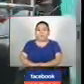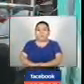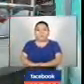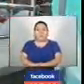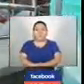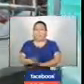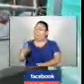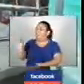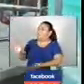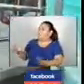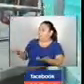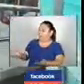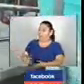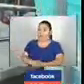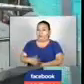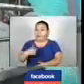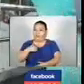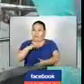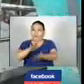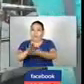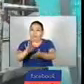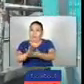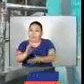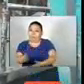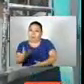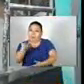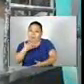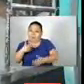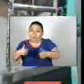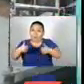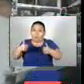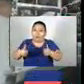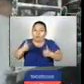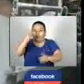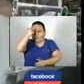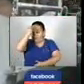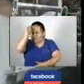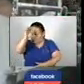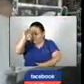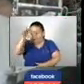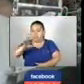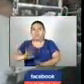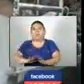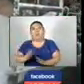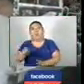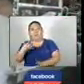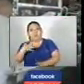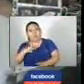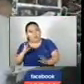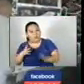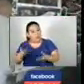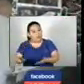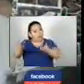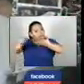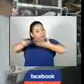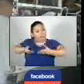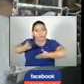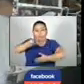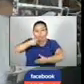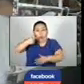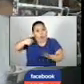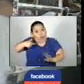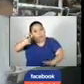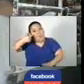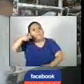qué razón la compró? La he comprado porque dicen que sirve para el dolor de cabeza, que dicen que tiene muchas vitaminas, pues la